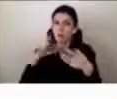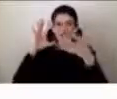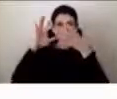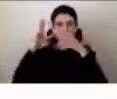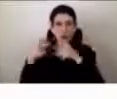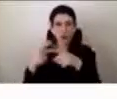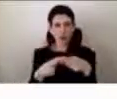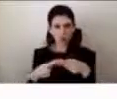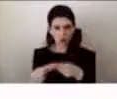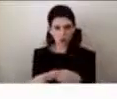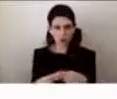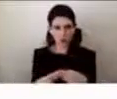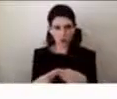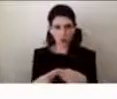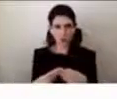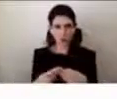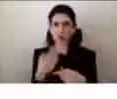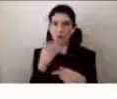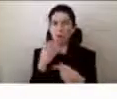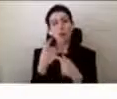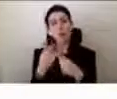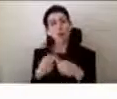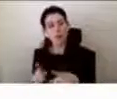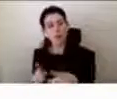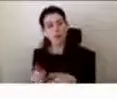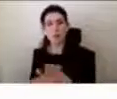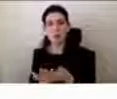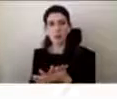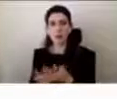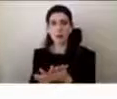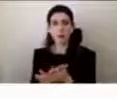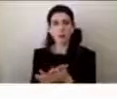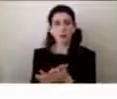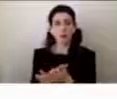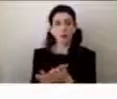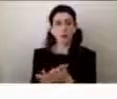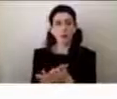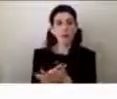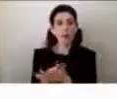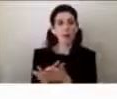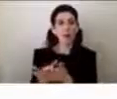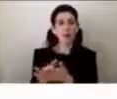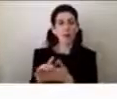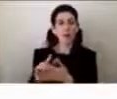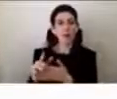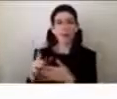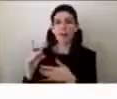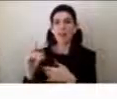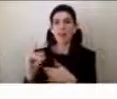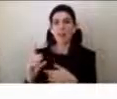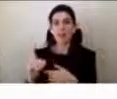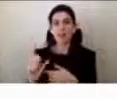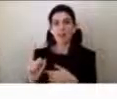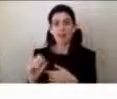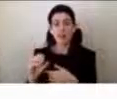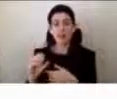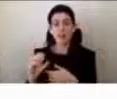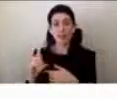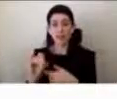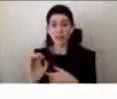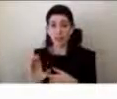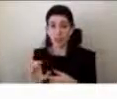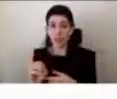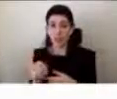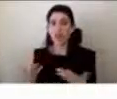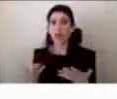Tenemos también algunas otras dimensiones, por ejemplo, lo que tiene que ver con el juego didáctico, de dinámicas de enseñanza-aprendizaje, todo lo que es el